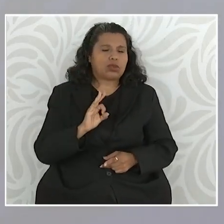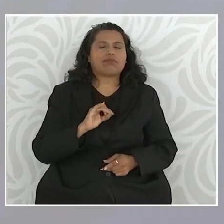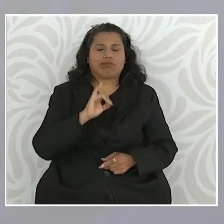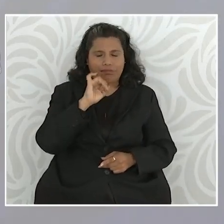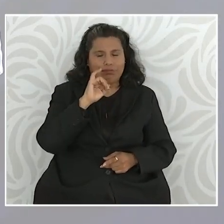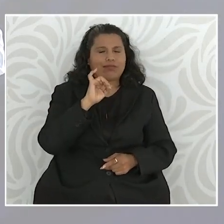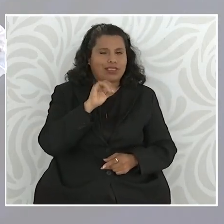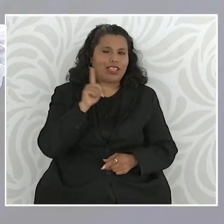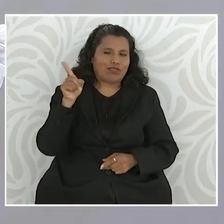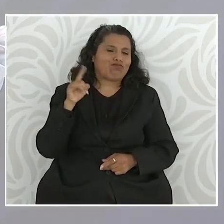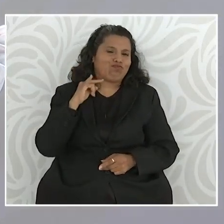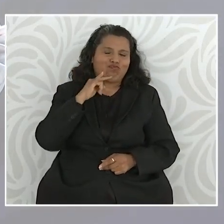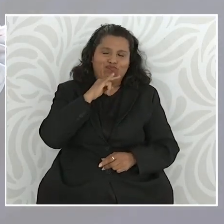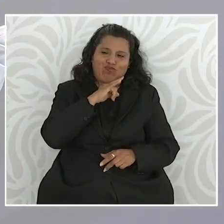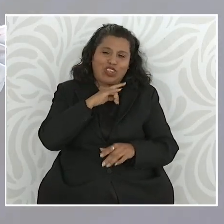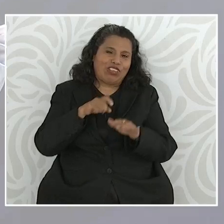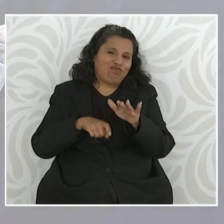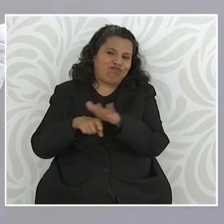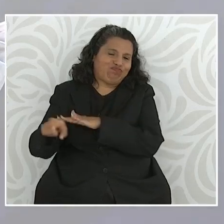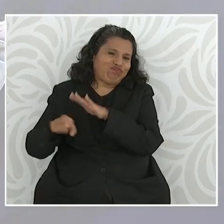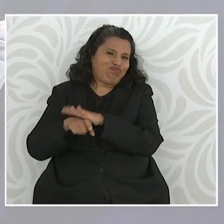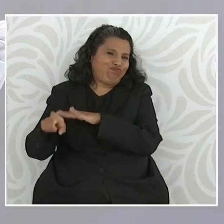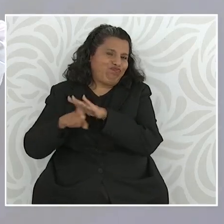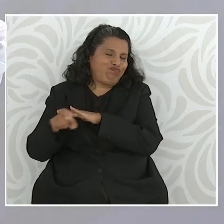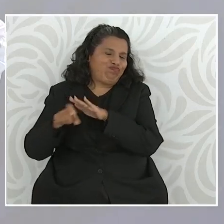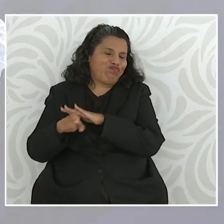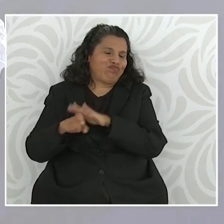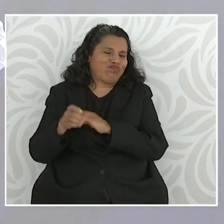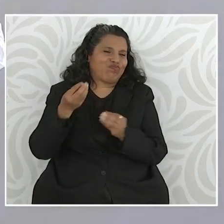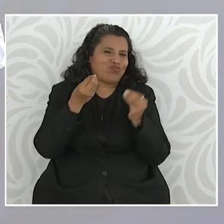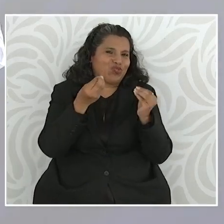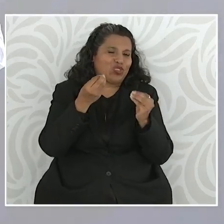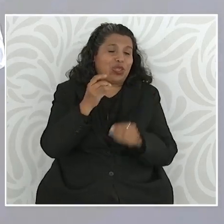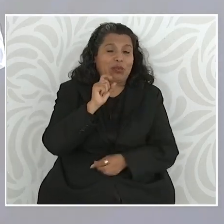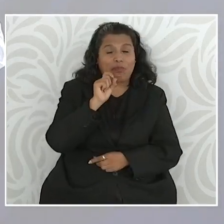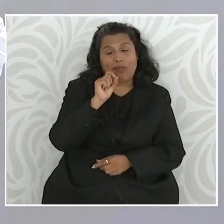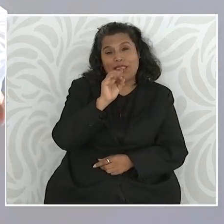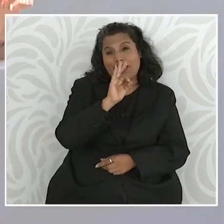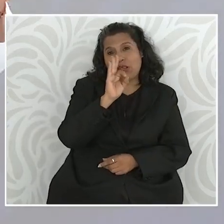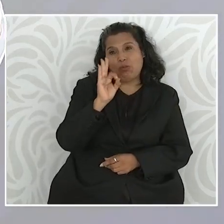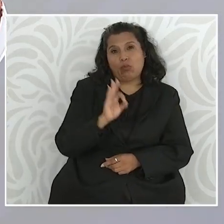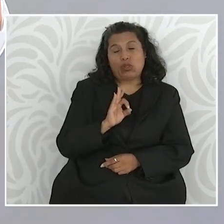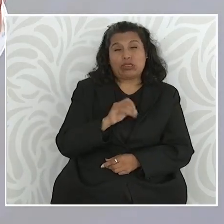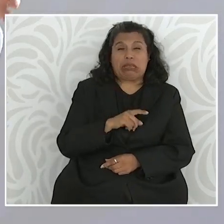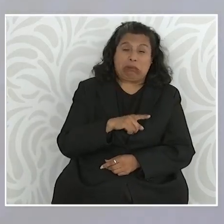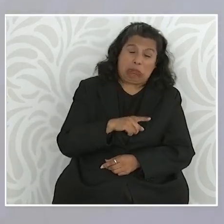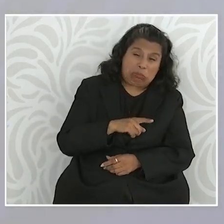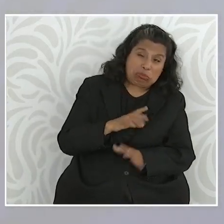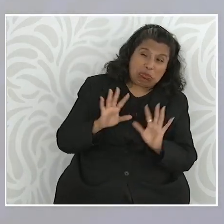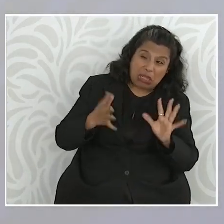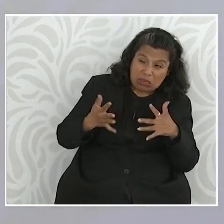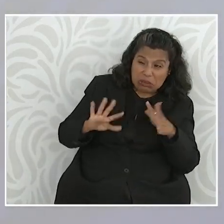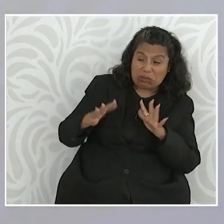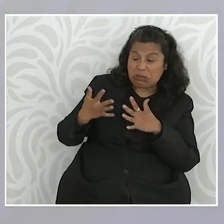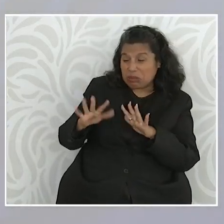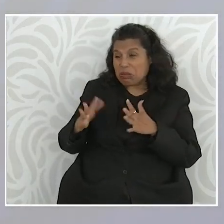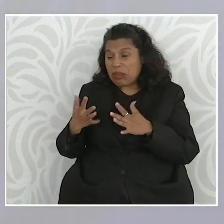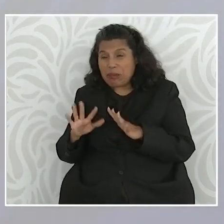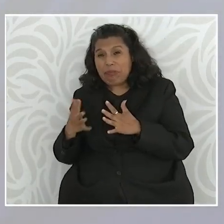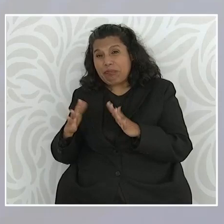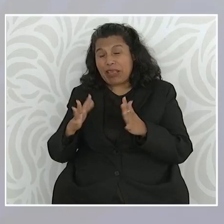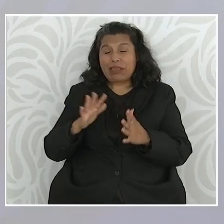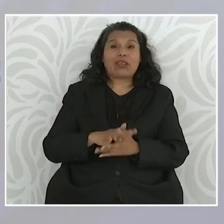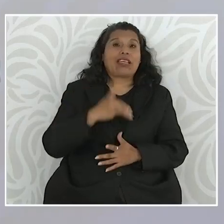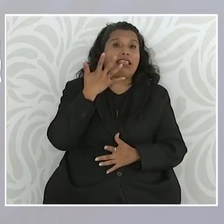hay corrupción en el Poder Judicial. Como un 20% dice más o menos, y menos